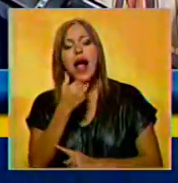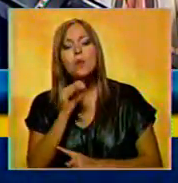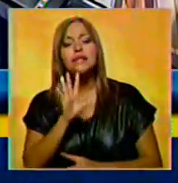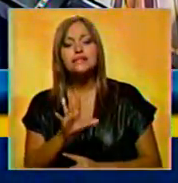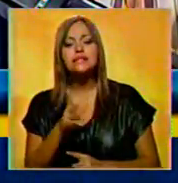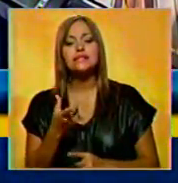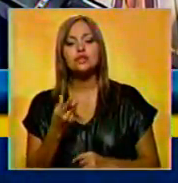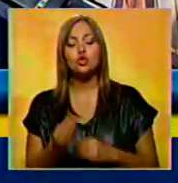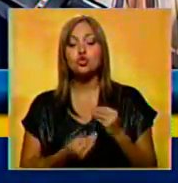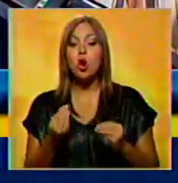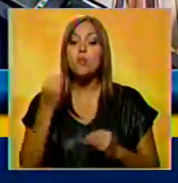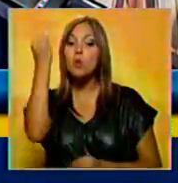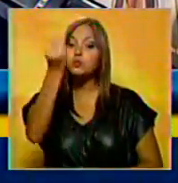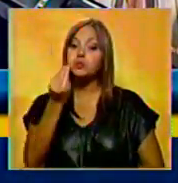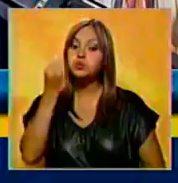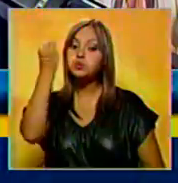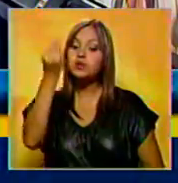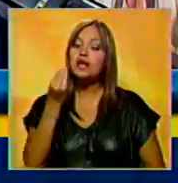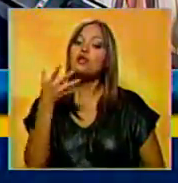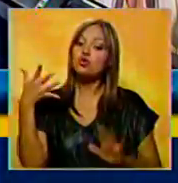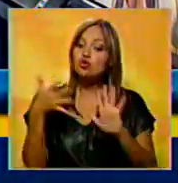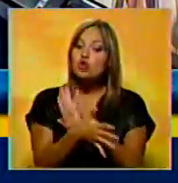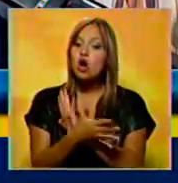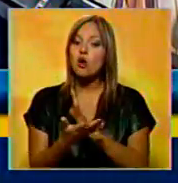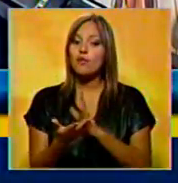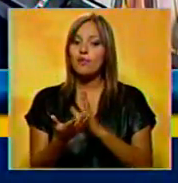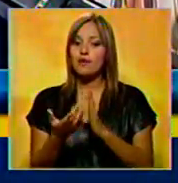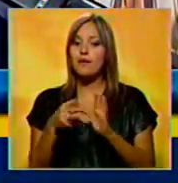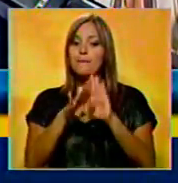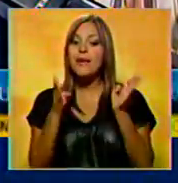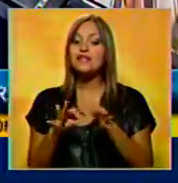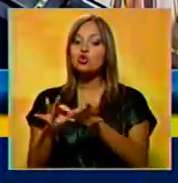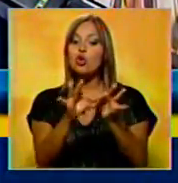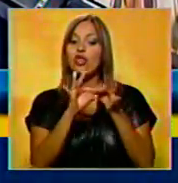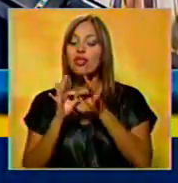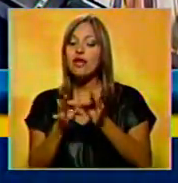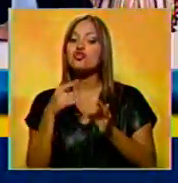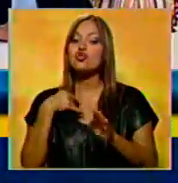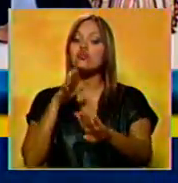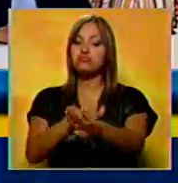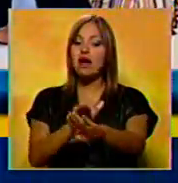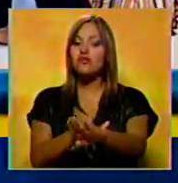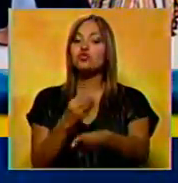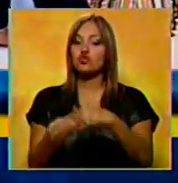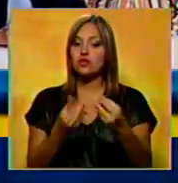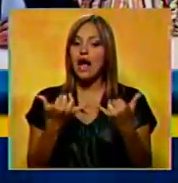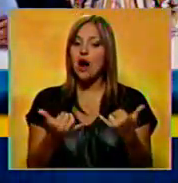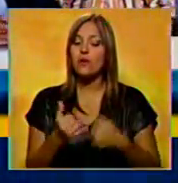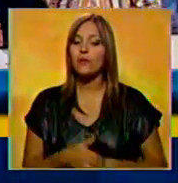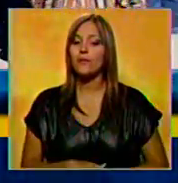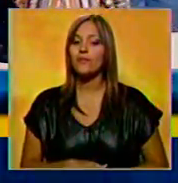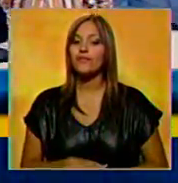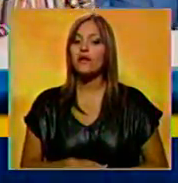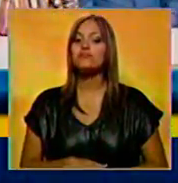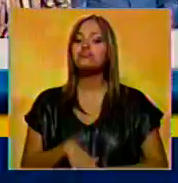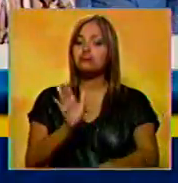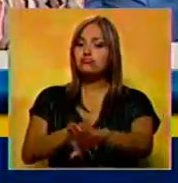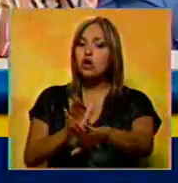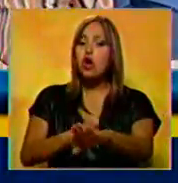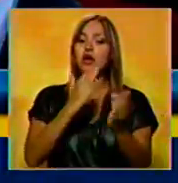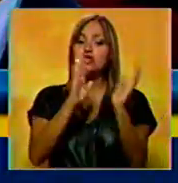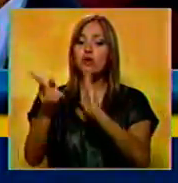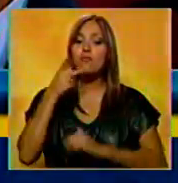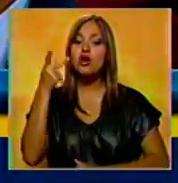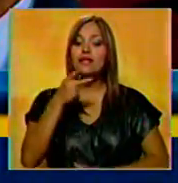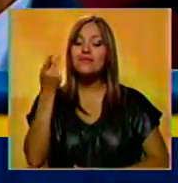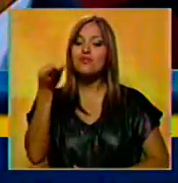precisiones algunas consideraciones en el rumbo de la mut bueno Y eso es lo que hemos hecho ahora dice que el reclamo de la organización política